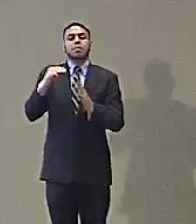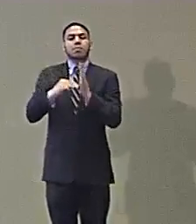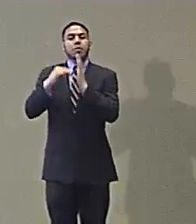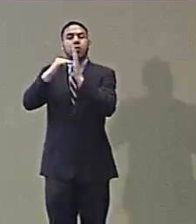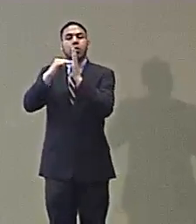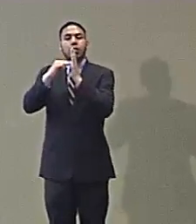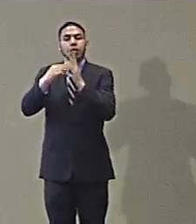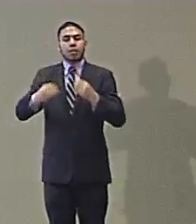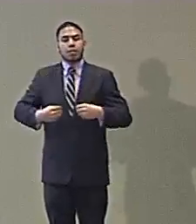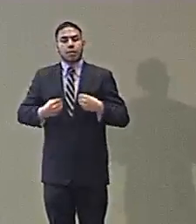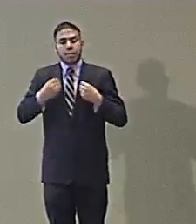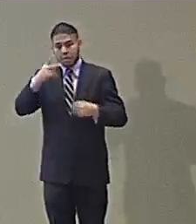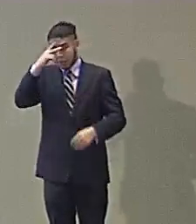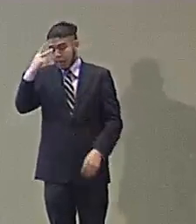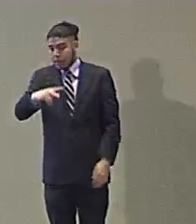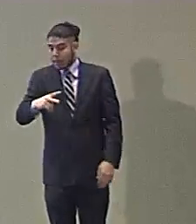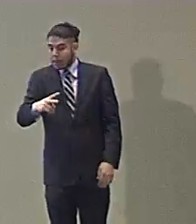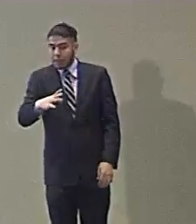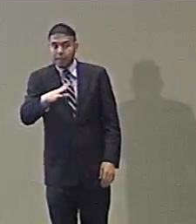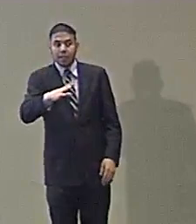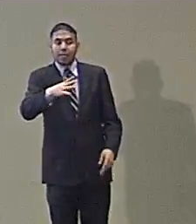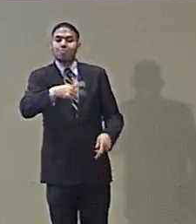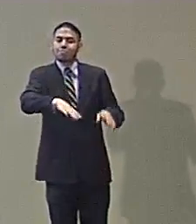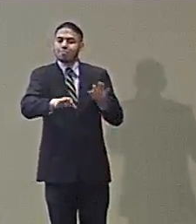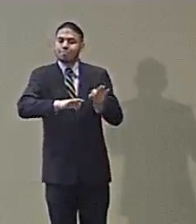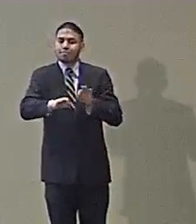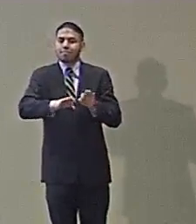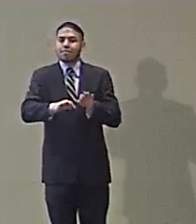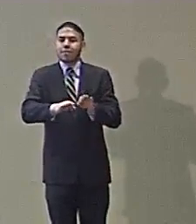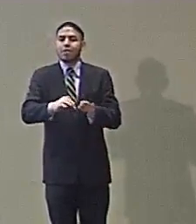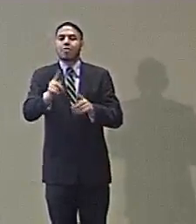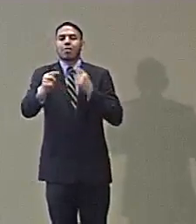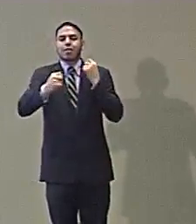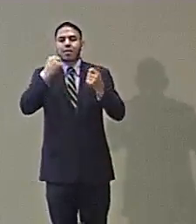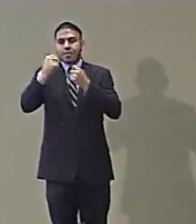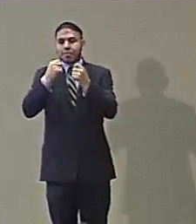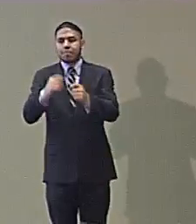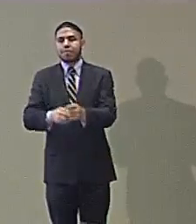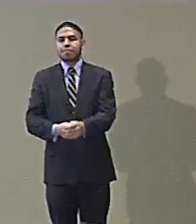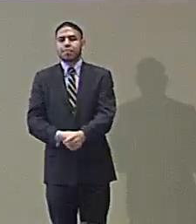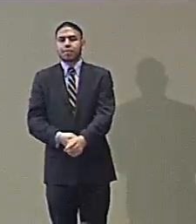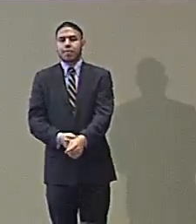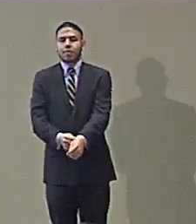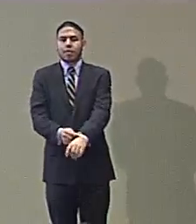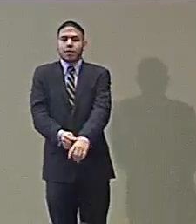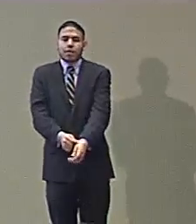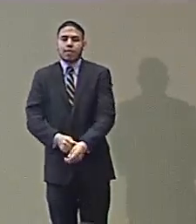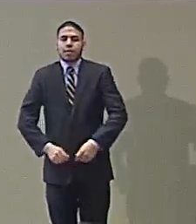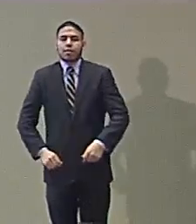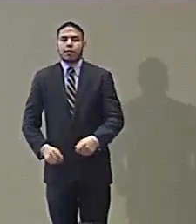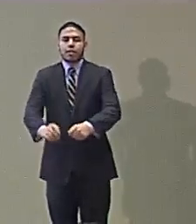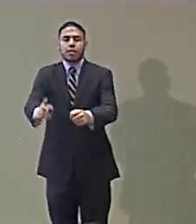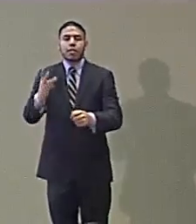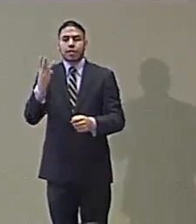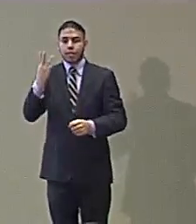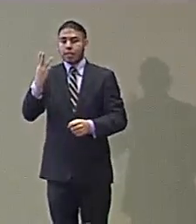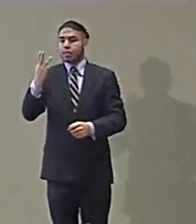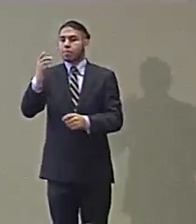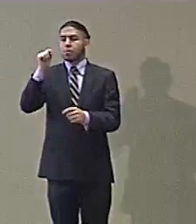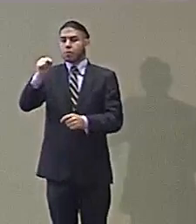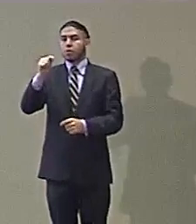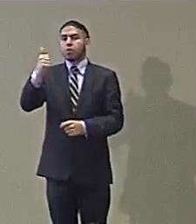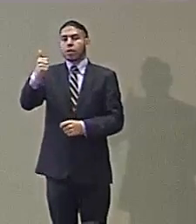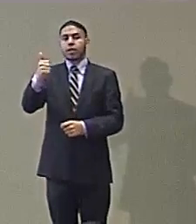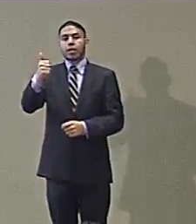vivimos trabajamos de manera directa o indirecta del turismo y repito 3.6 por ciento más que el mismo